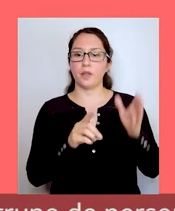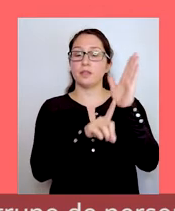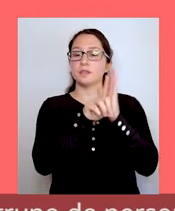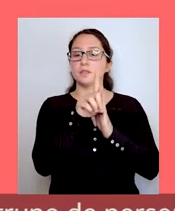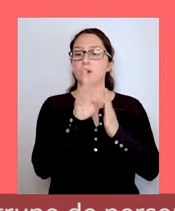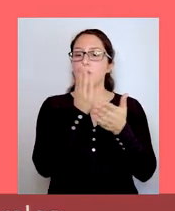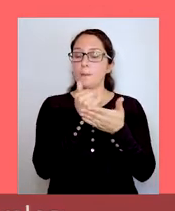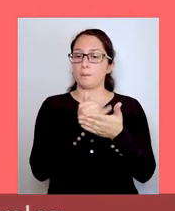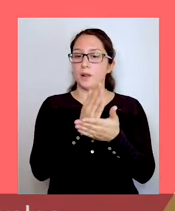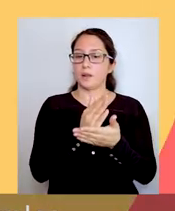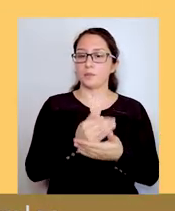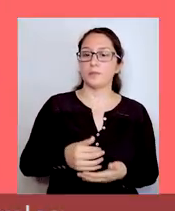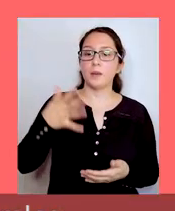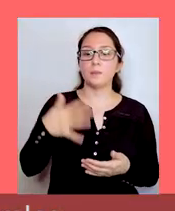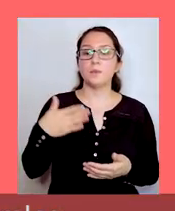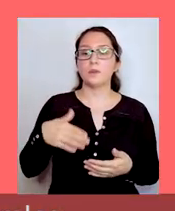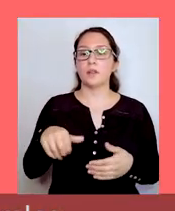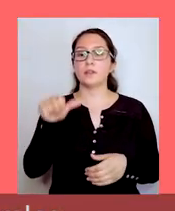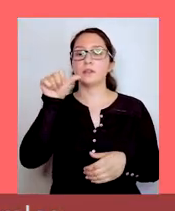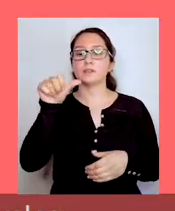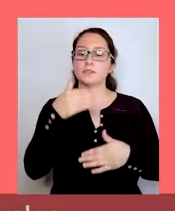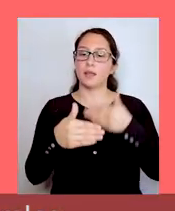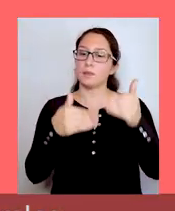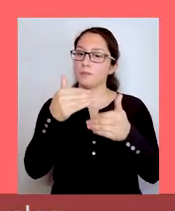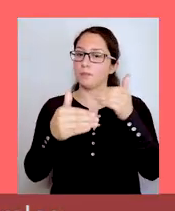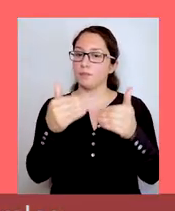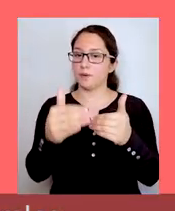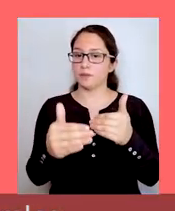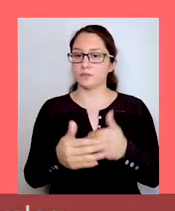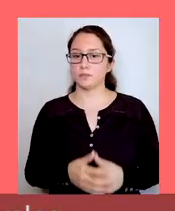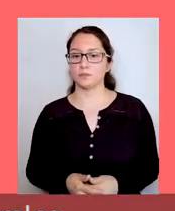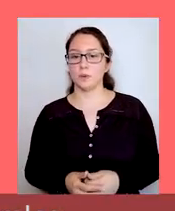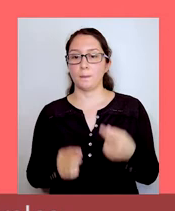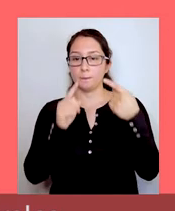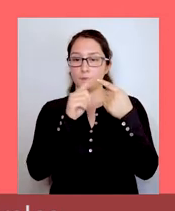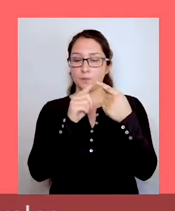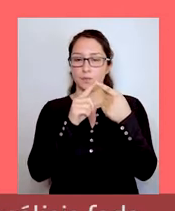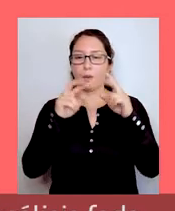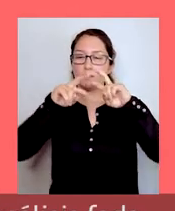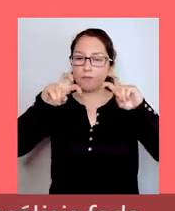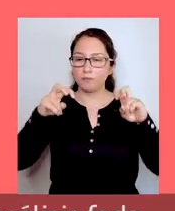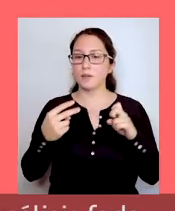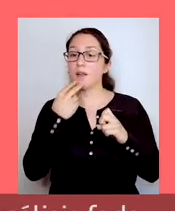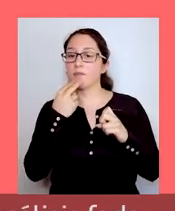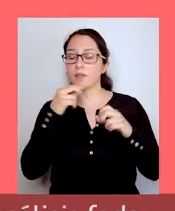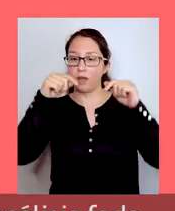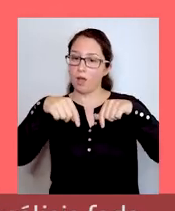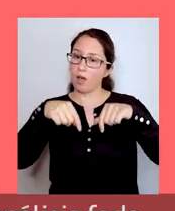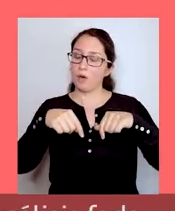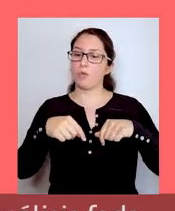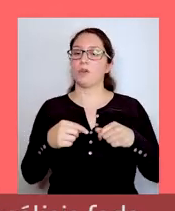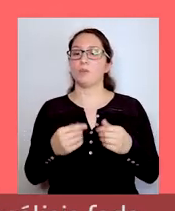personas. Para realizar un plan de marketing, debes seguir estos 6 pasos estructurales. 1. Analizar